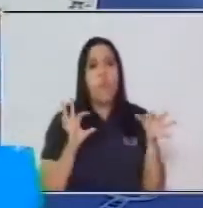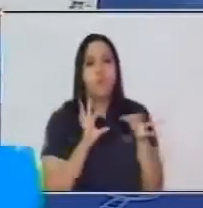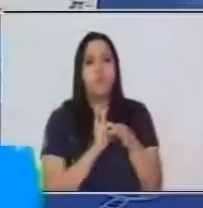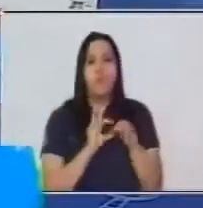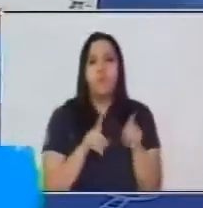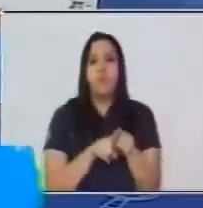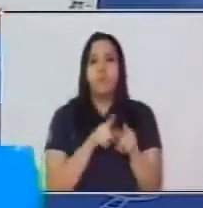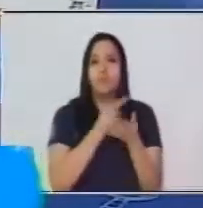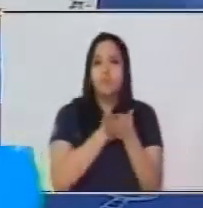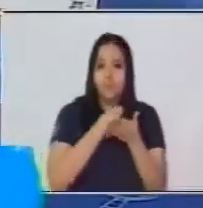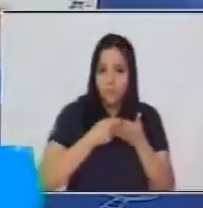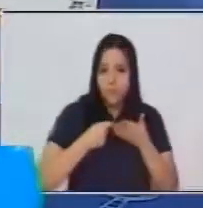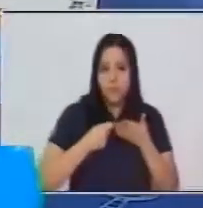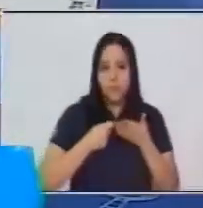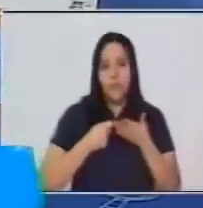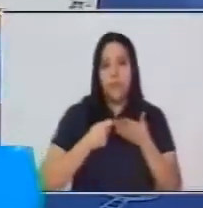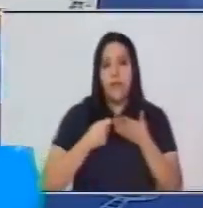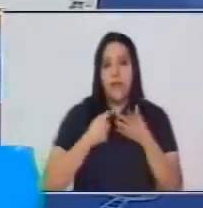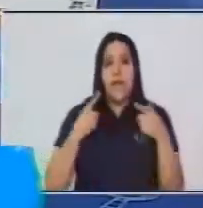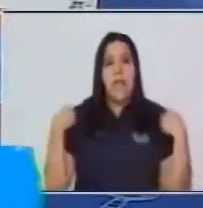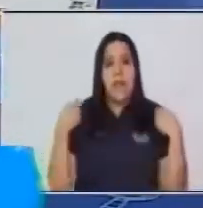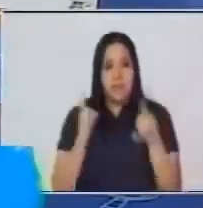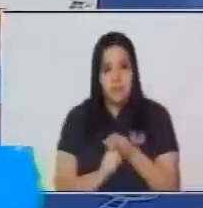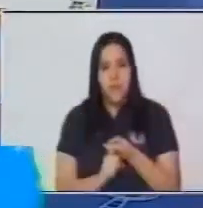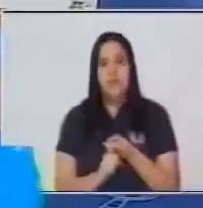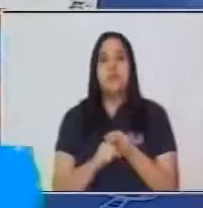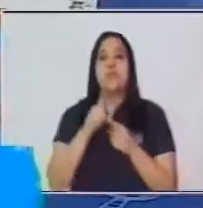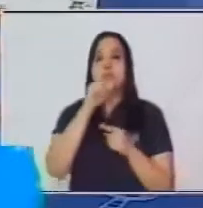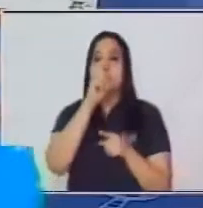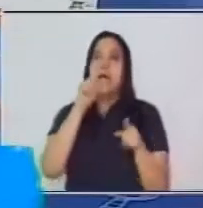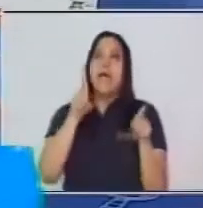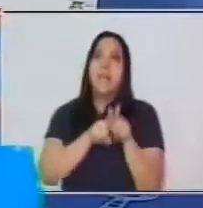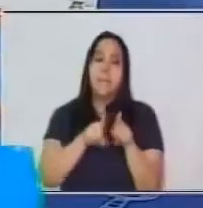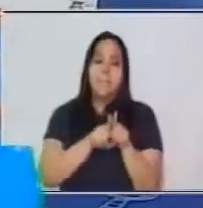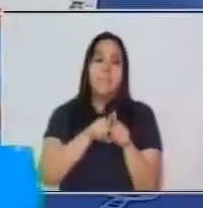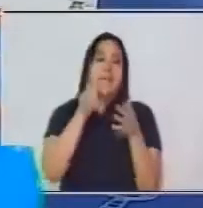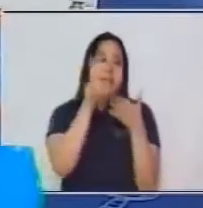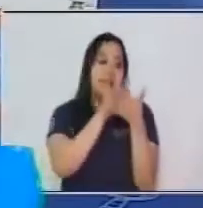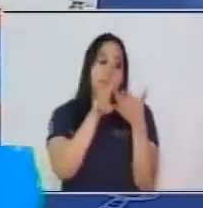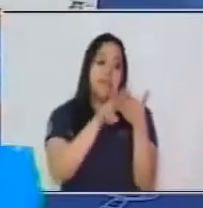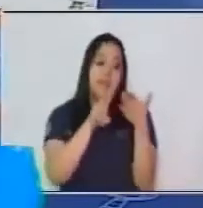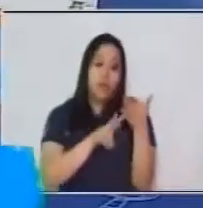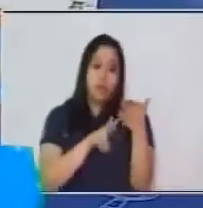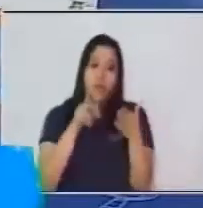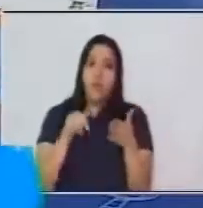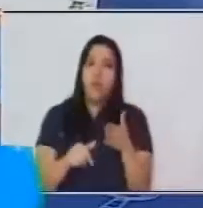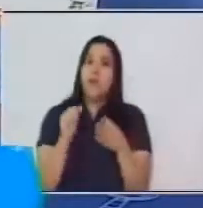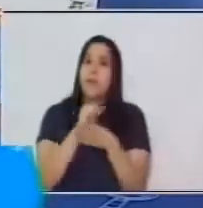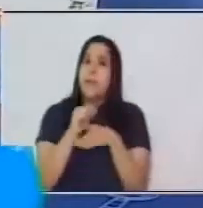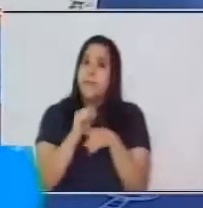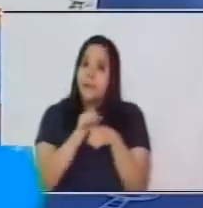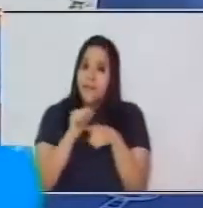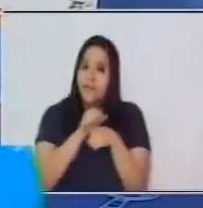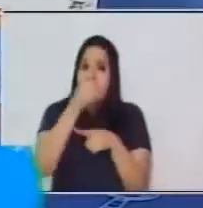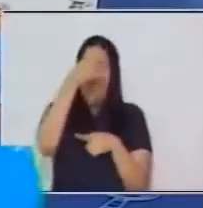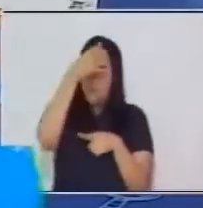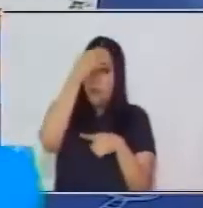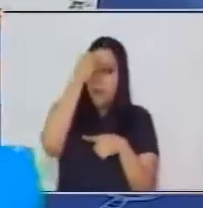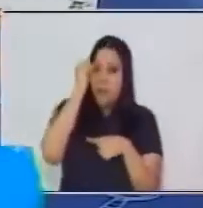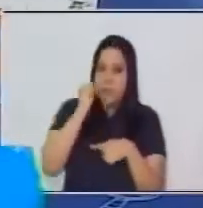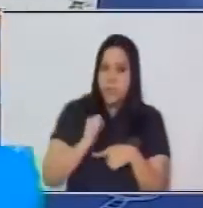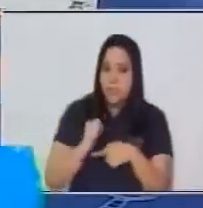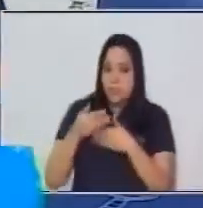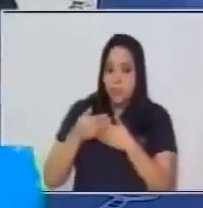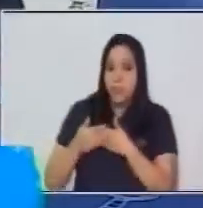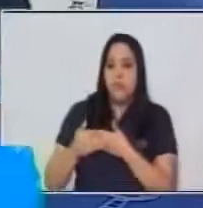escritura. Ya vimos también acerca de lectura, ahora estamos poniendo en práctica lo que aprendimos a